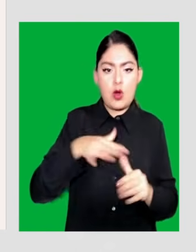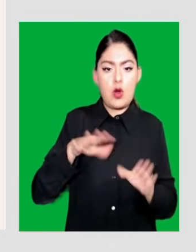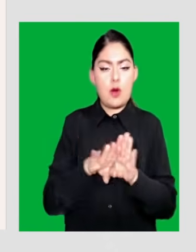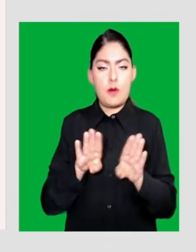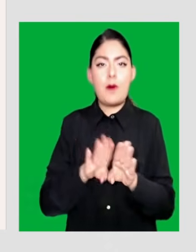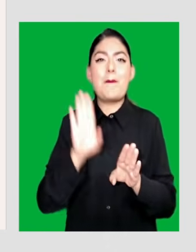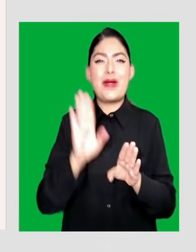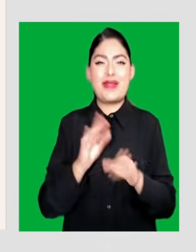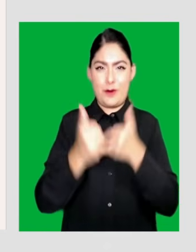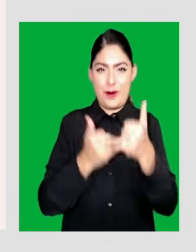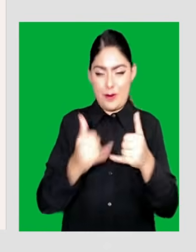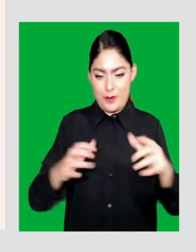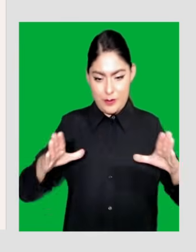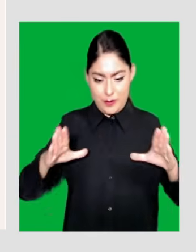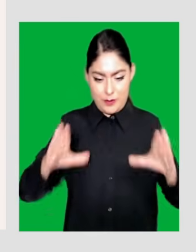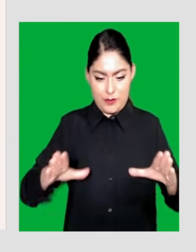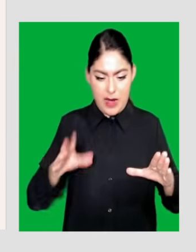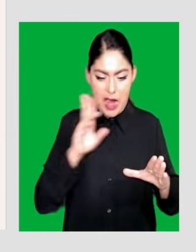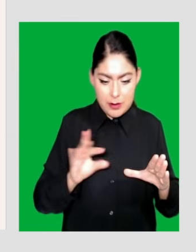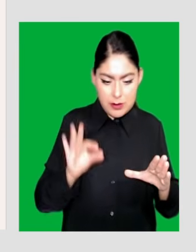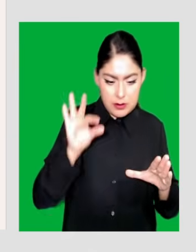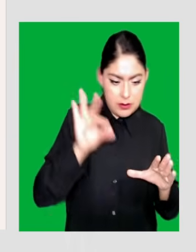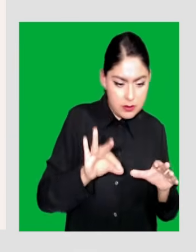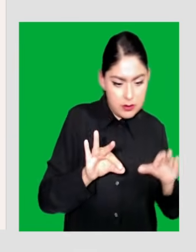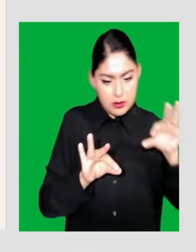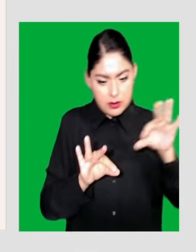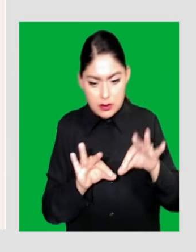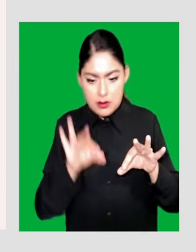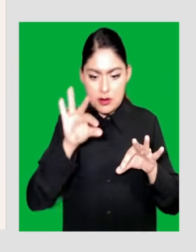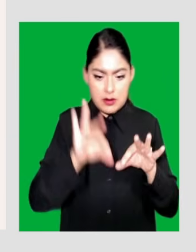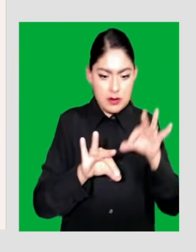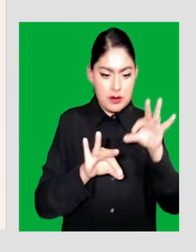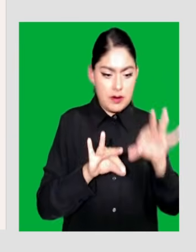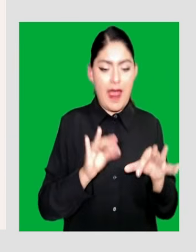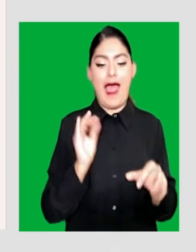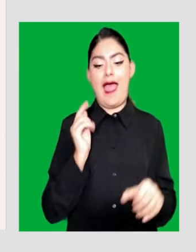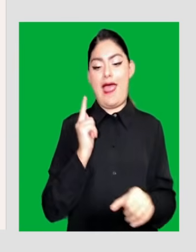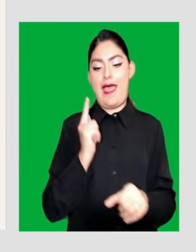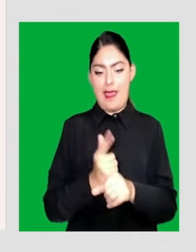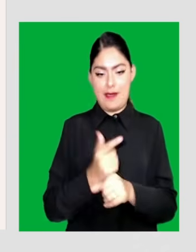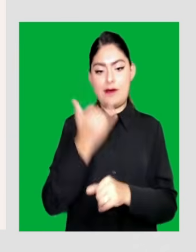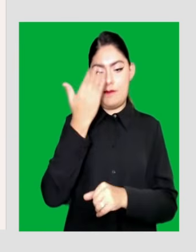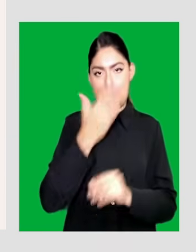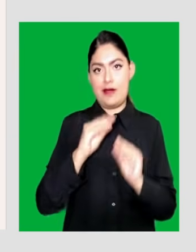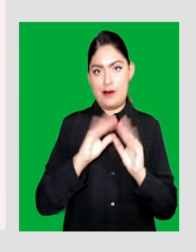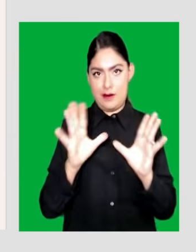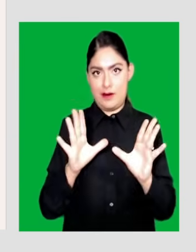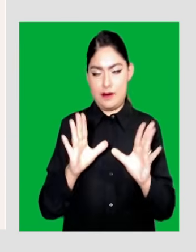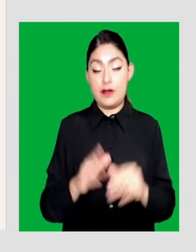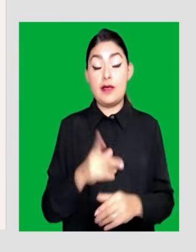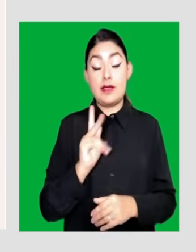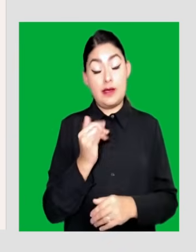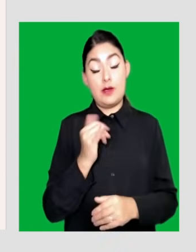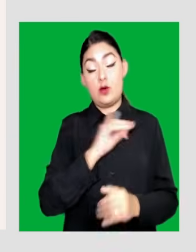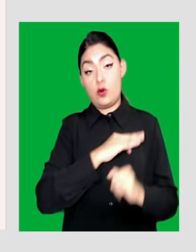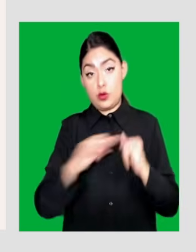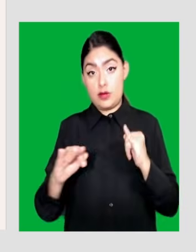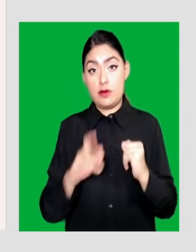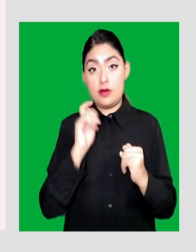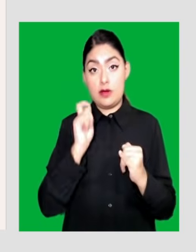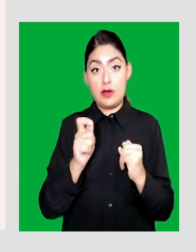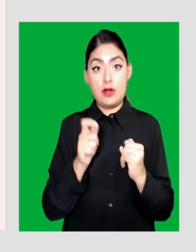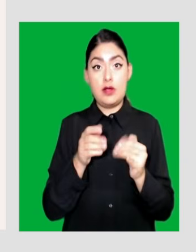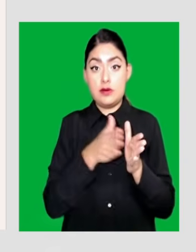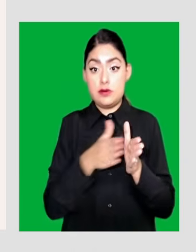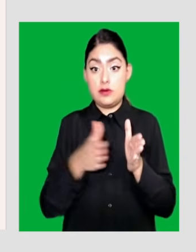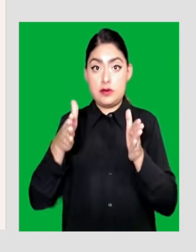escuelas o ríos. Luego se encuentra el proceso. En esta etapa analizamos los datos, miramos cómo se